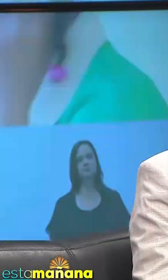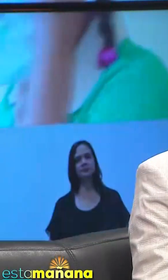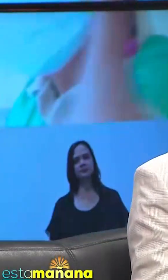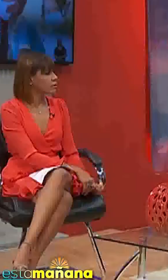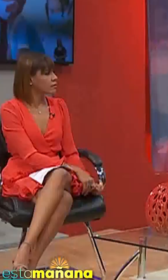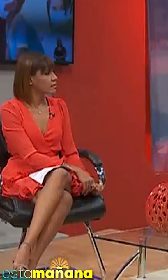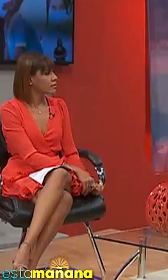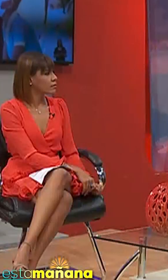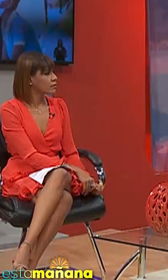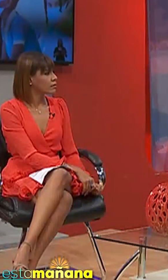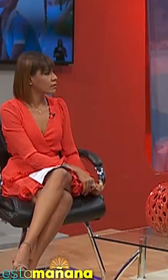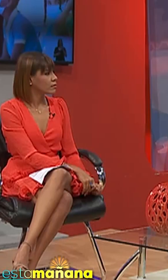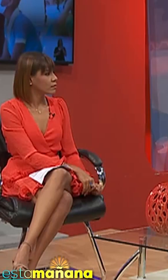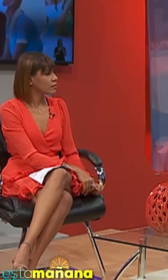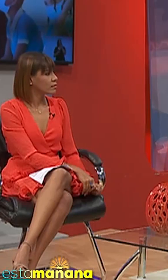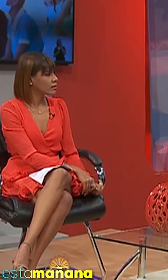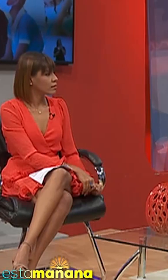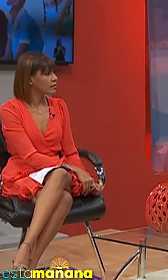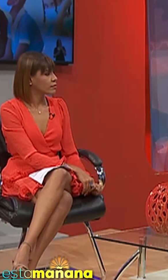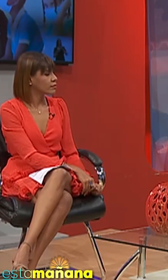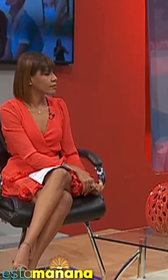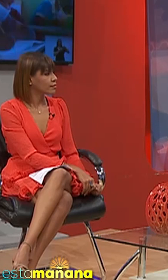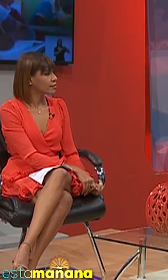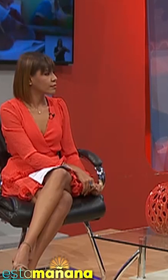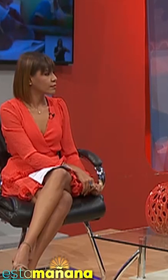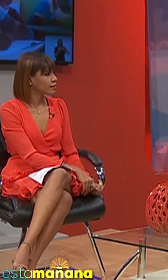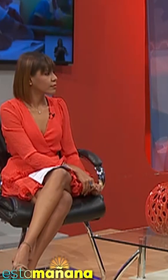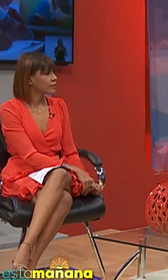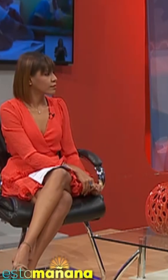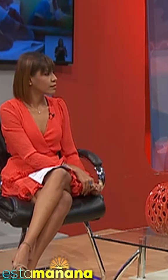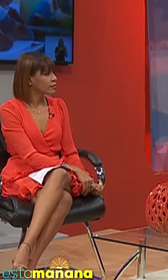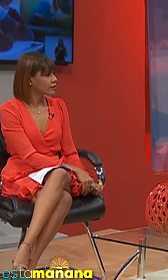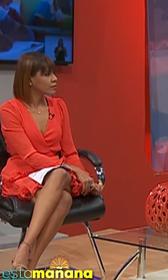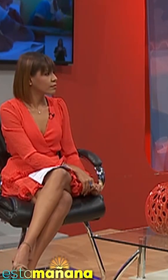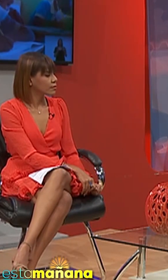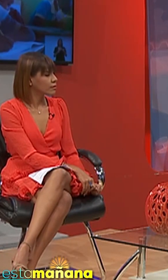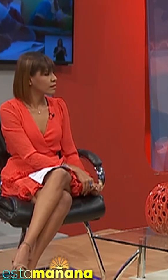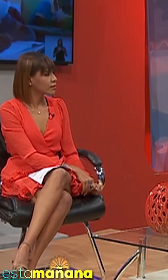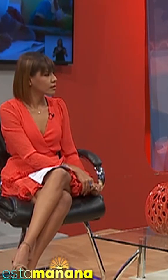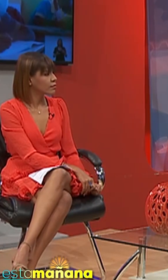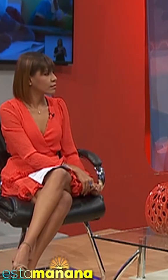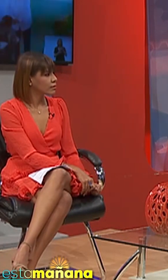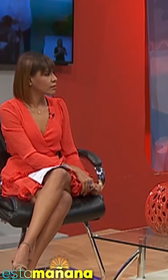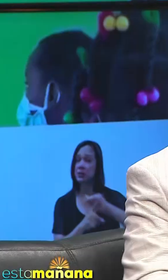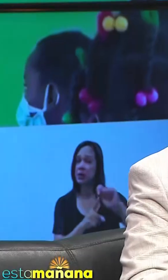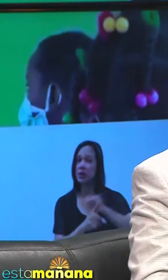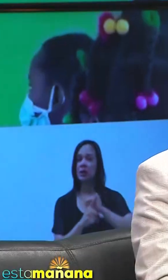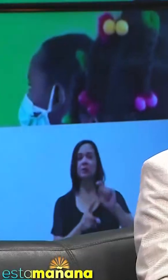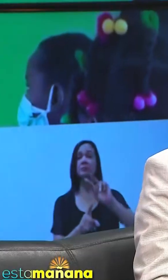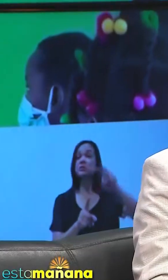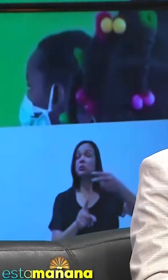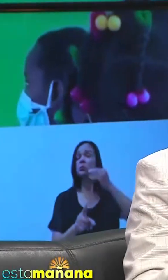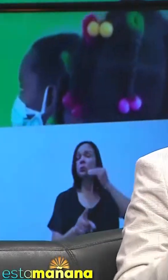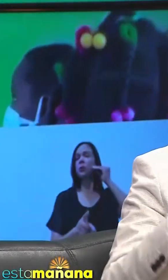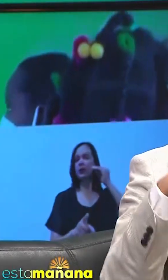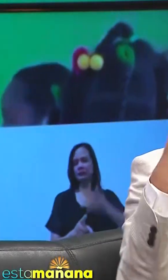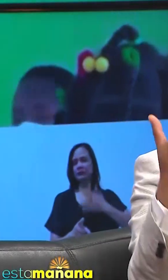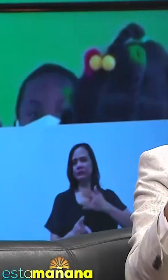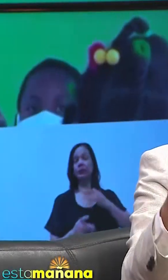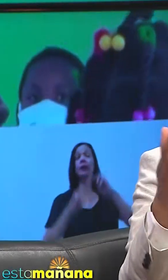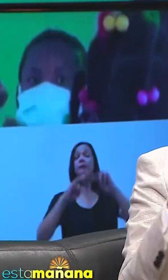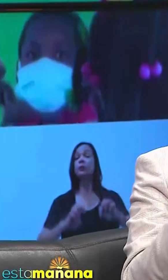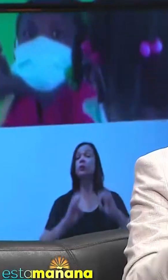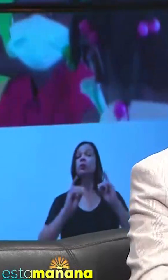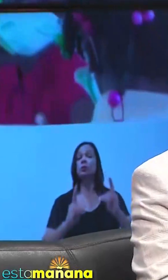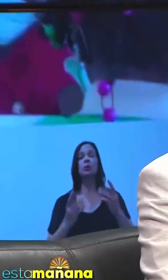el ministro de Educación, de que no hay ningún tipo de preferencia para ninguna de las partes. O sea, que el que